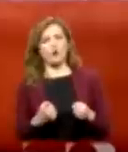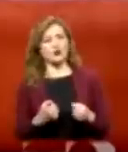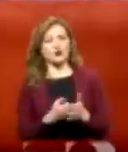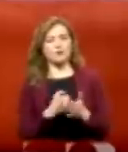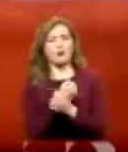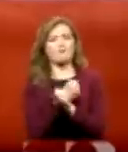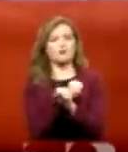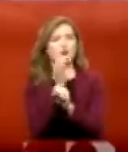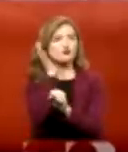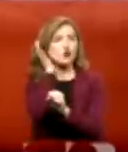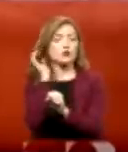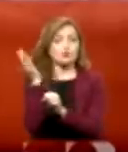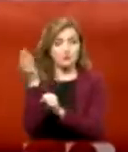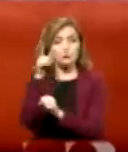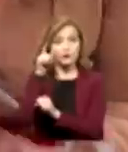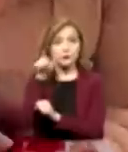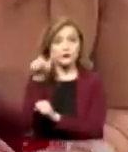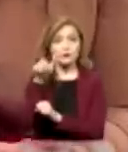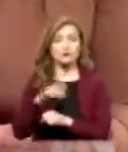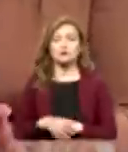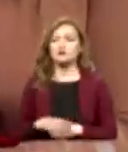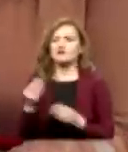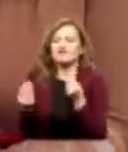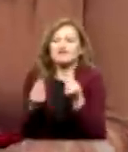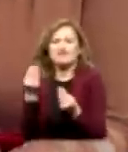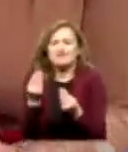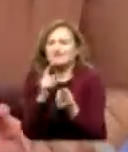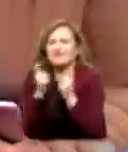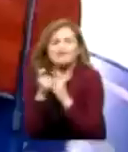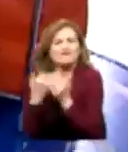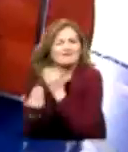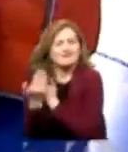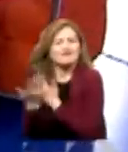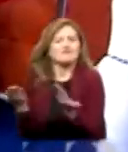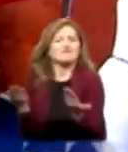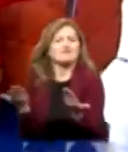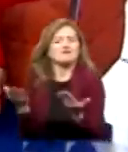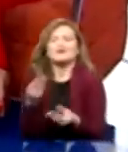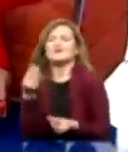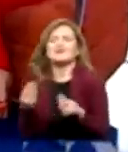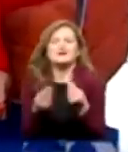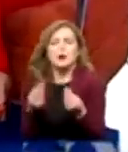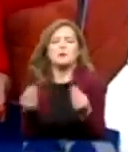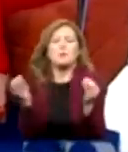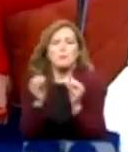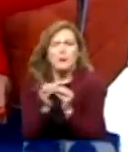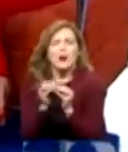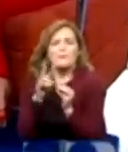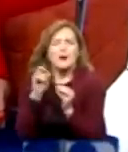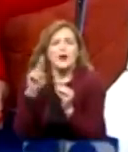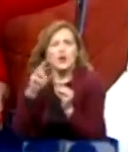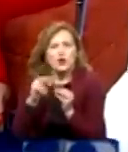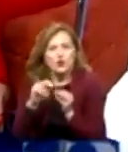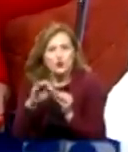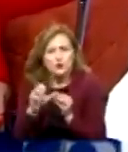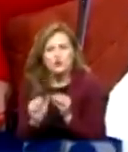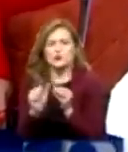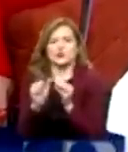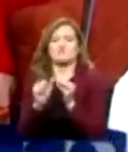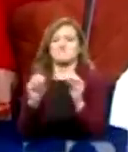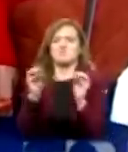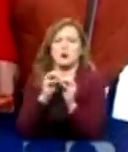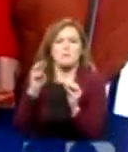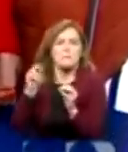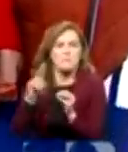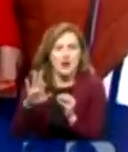estos casos y quisiera saber qué hacemos para cambiar estas historias, qué hacemos para que no aparezcan más Verónicas, más Martas, no solo en el tema